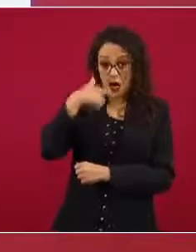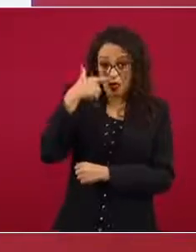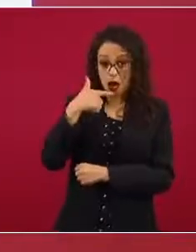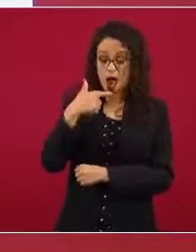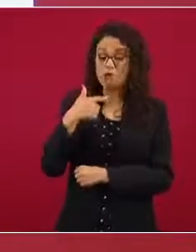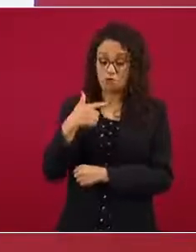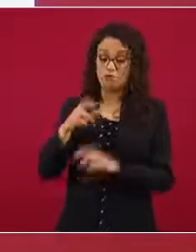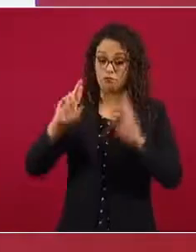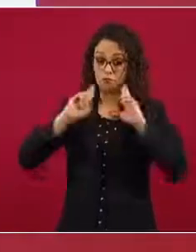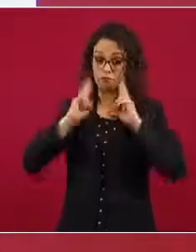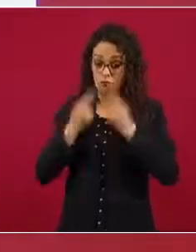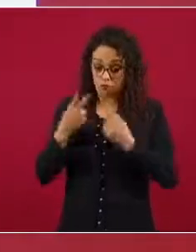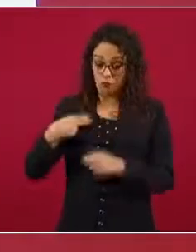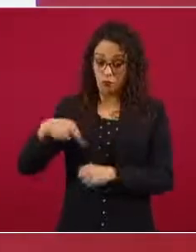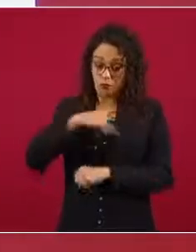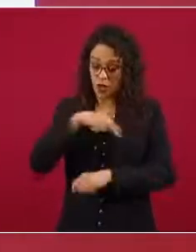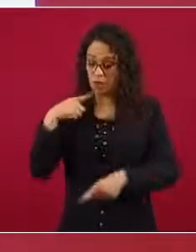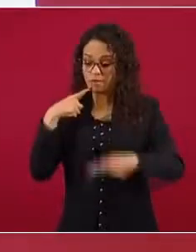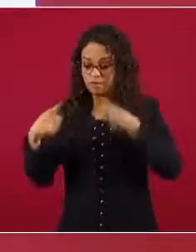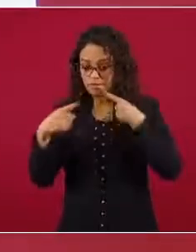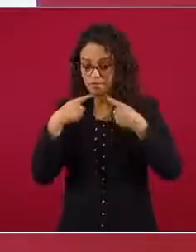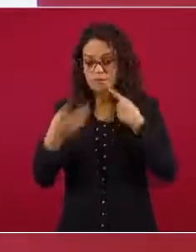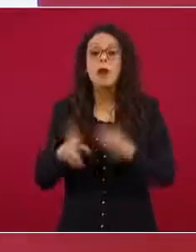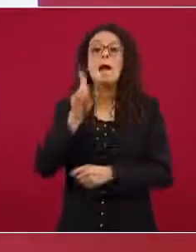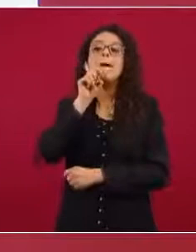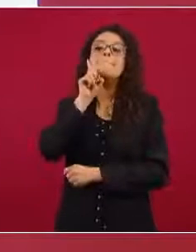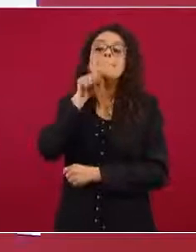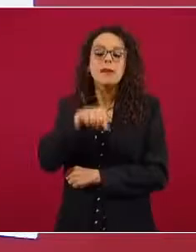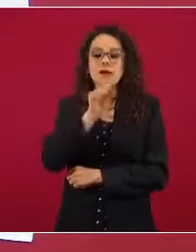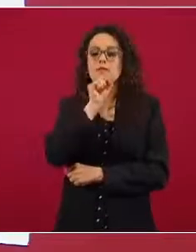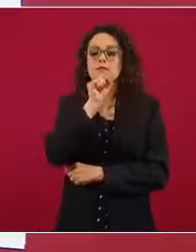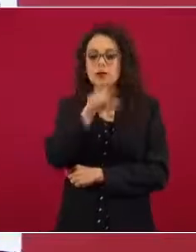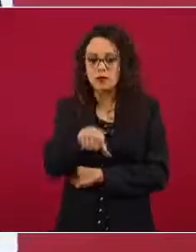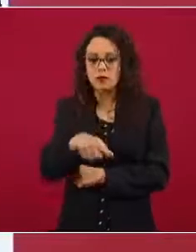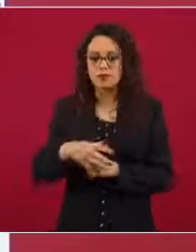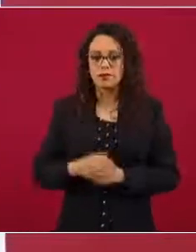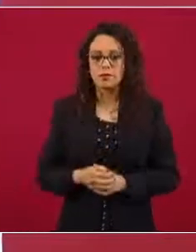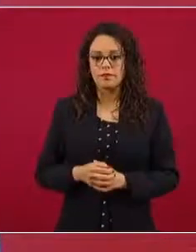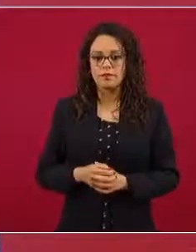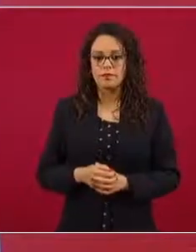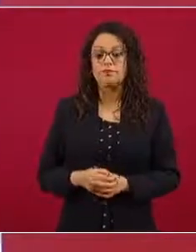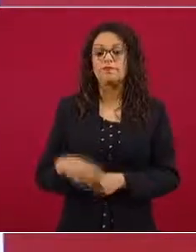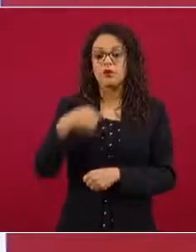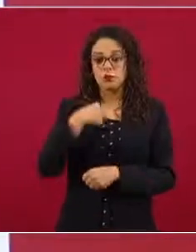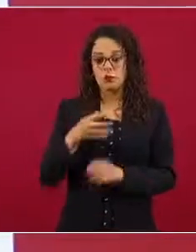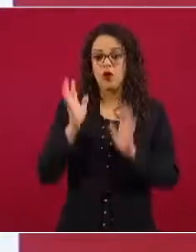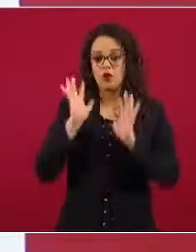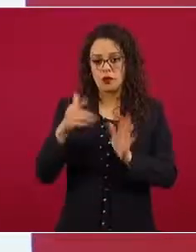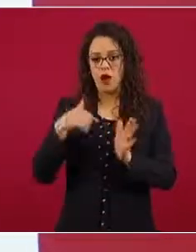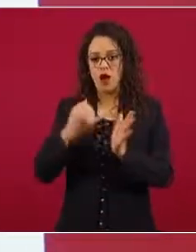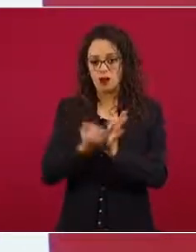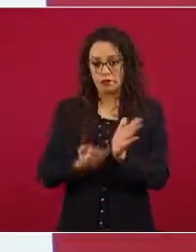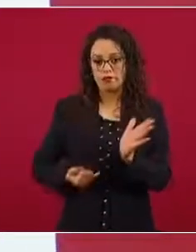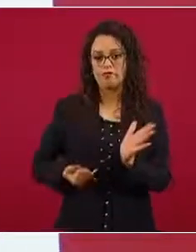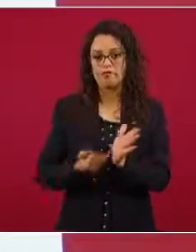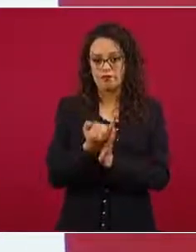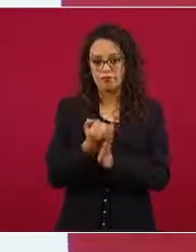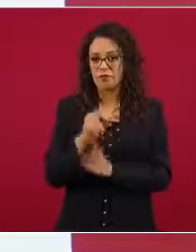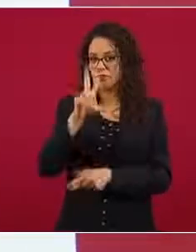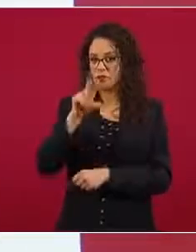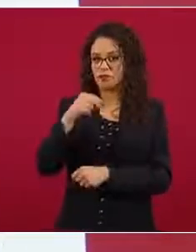mañana también. Yo ya tomé la decisión de que no voy a salir del fin de año, nos vamos a quedar